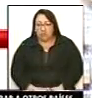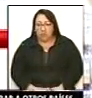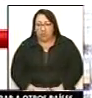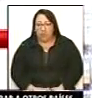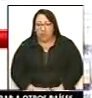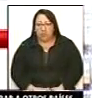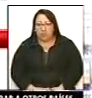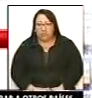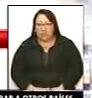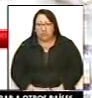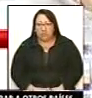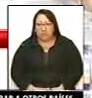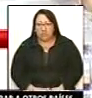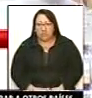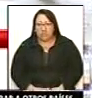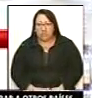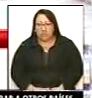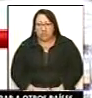Luego,